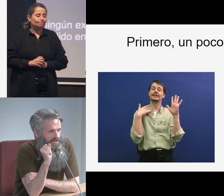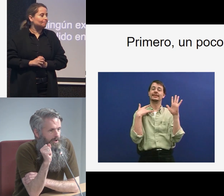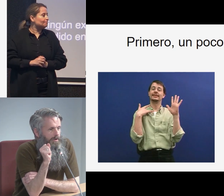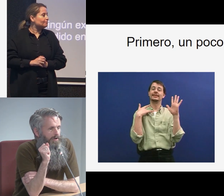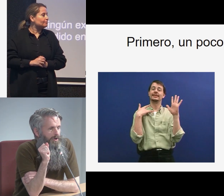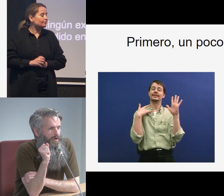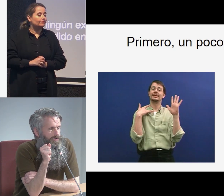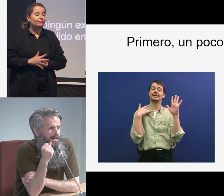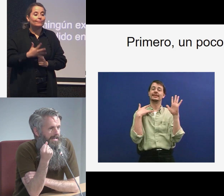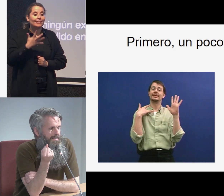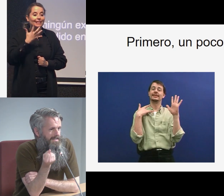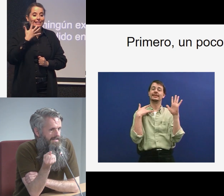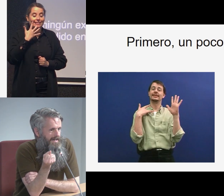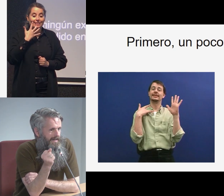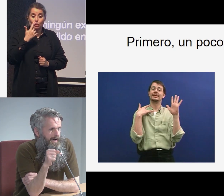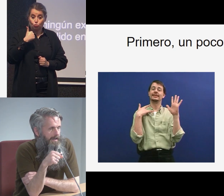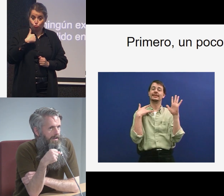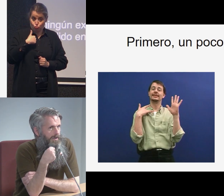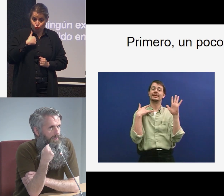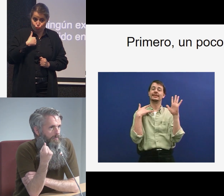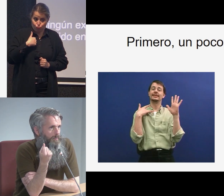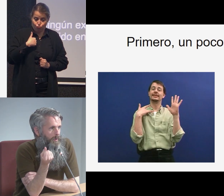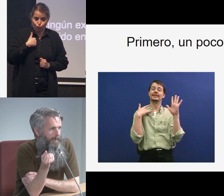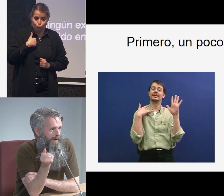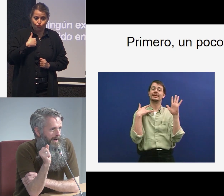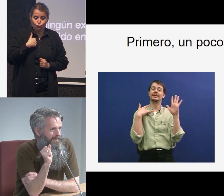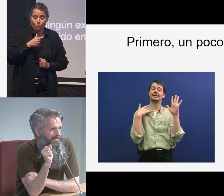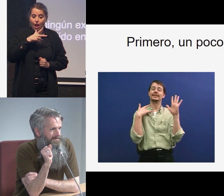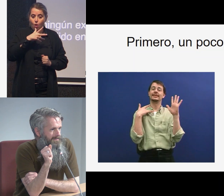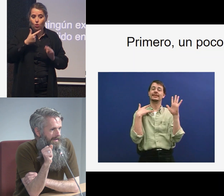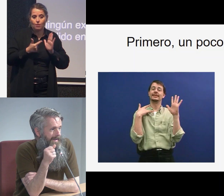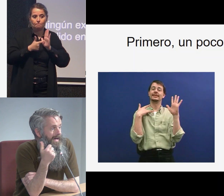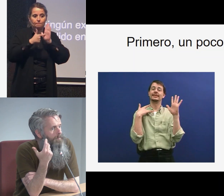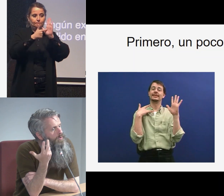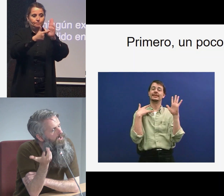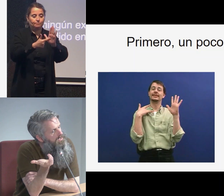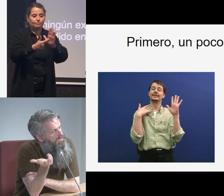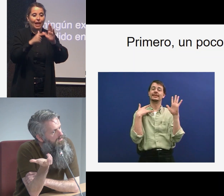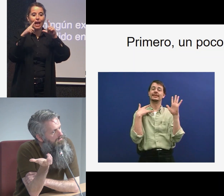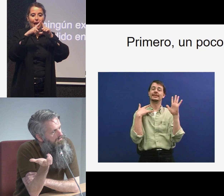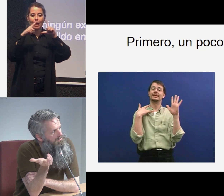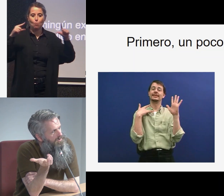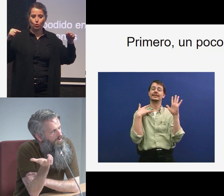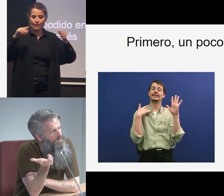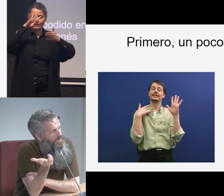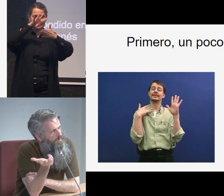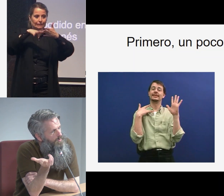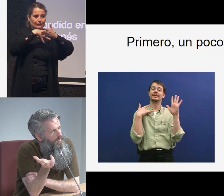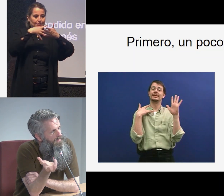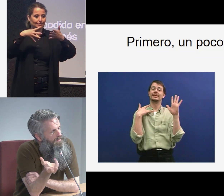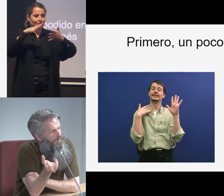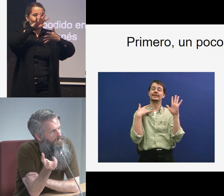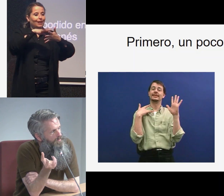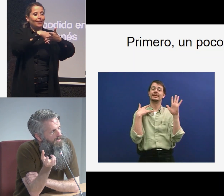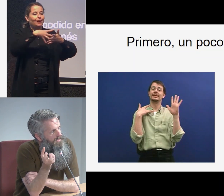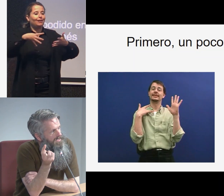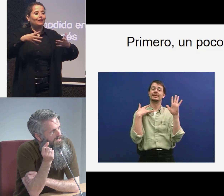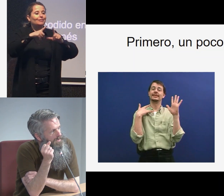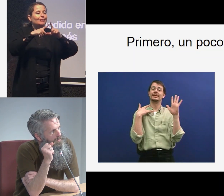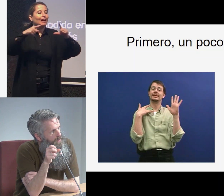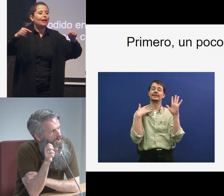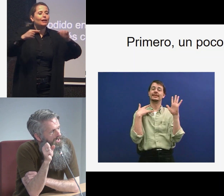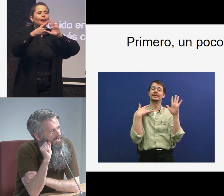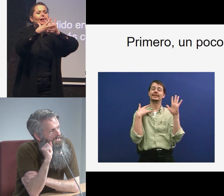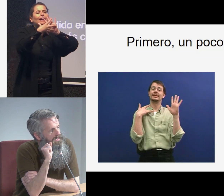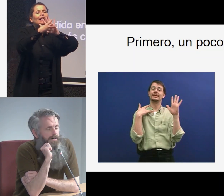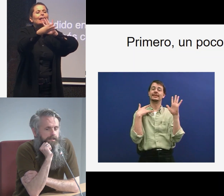Entonces, si yo os enseñara un poema en japonés, ¿cuánto creéis